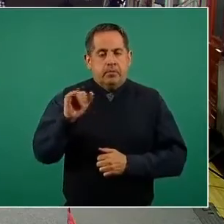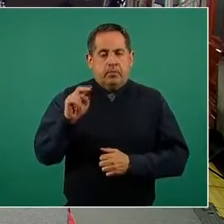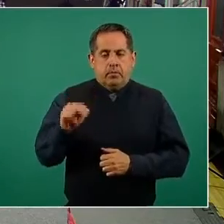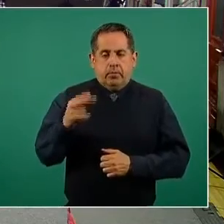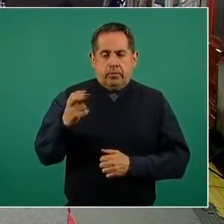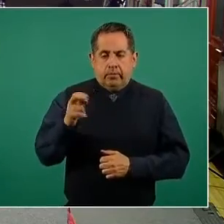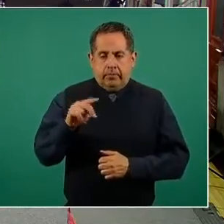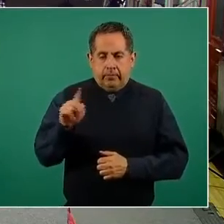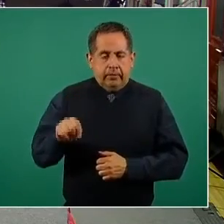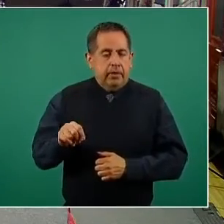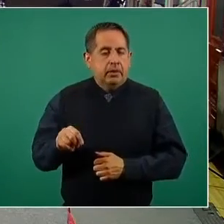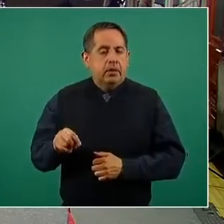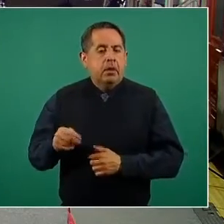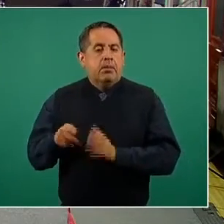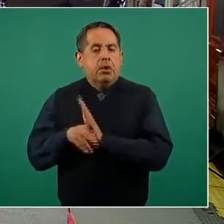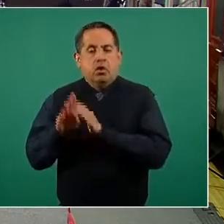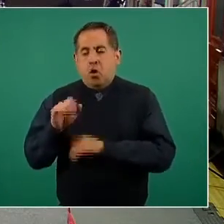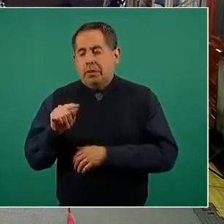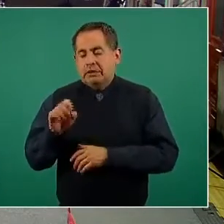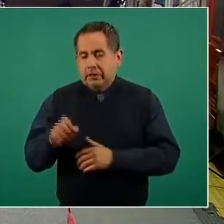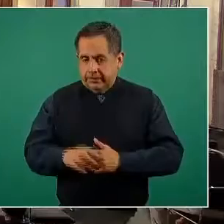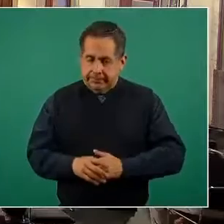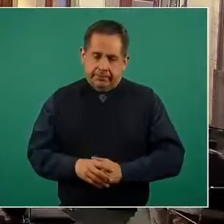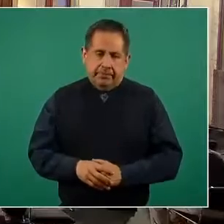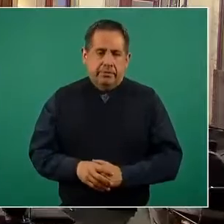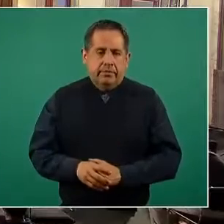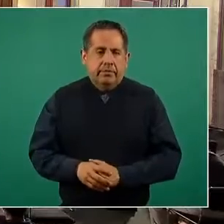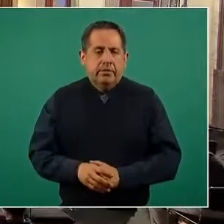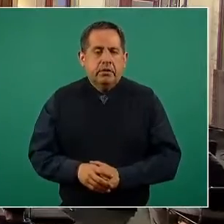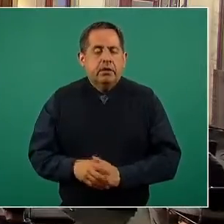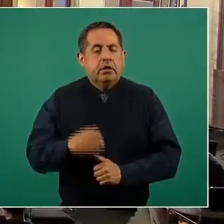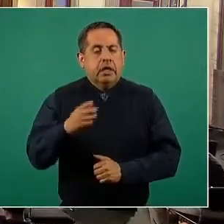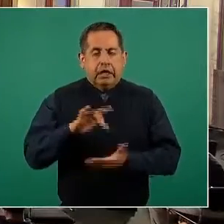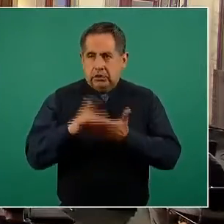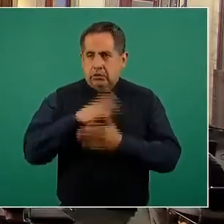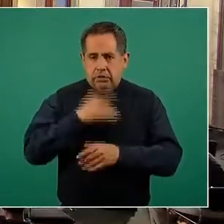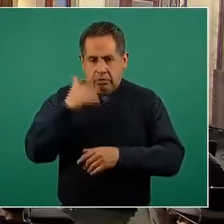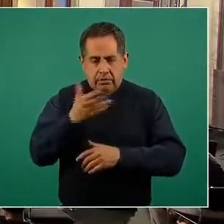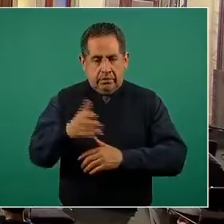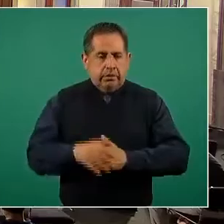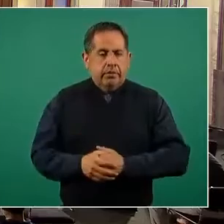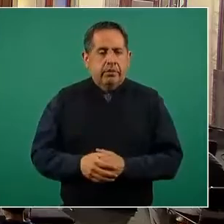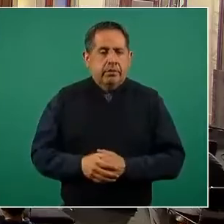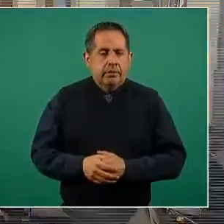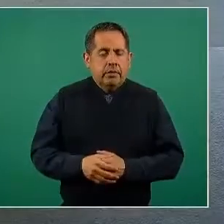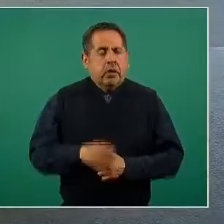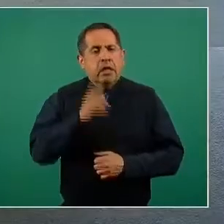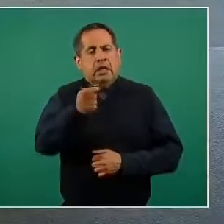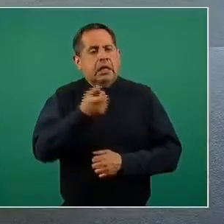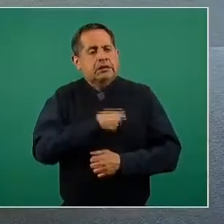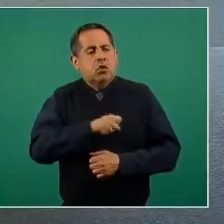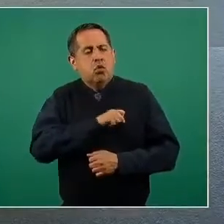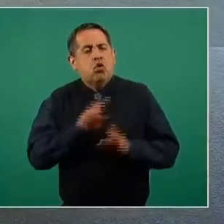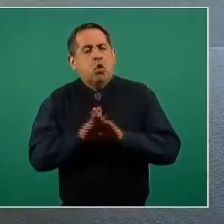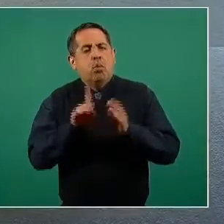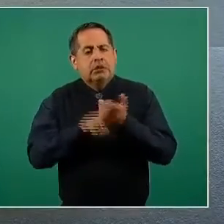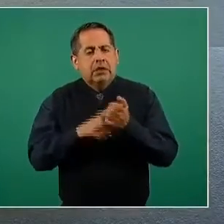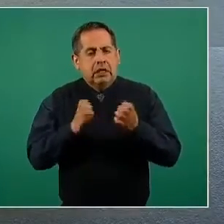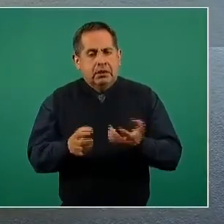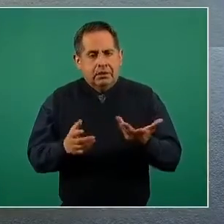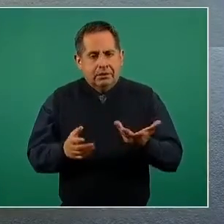Periódico Basta, Grupo Cantón. Gracias. Hola, muy buenas noches. Rápidamente, El estado de salud del presidente. Bueno,